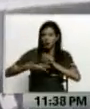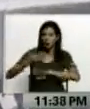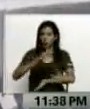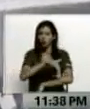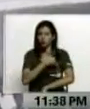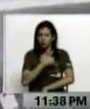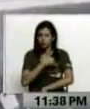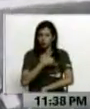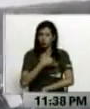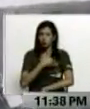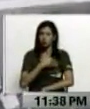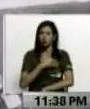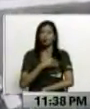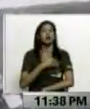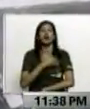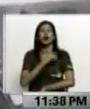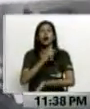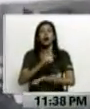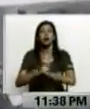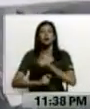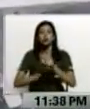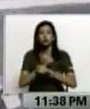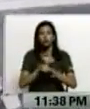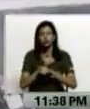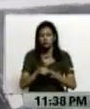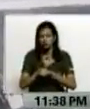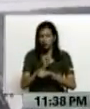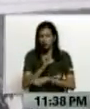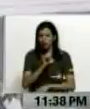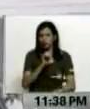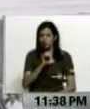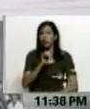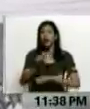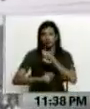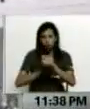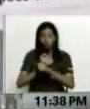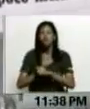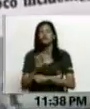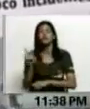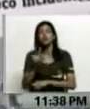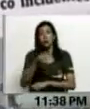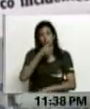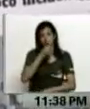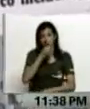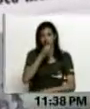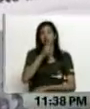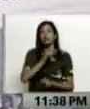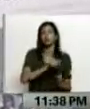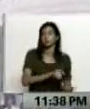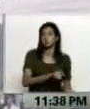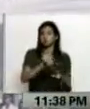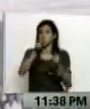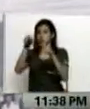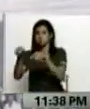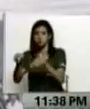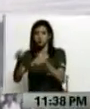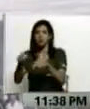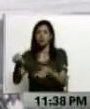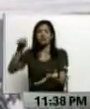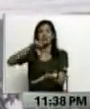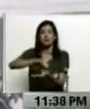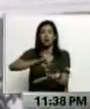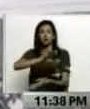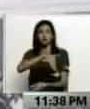llevado primero a la abp Qué sería Ah a la sesación venezolana de prensa y de allí a la Sede